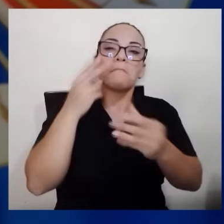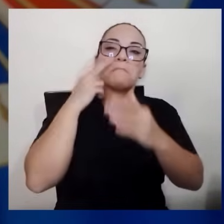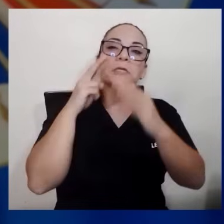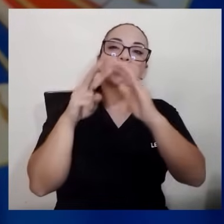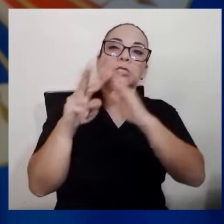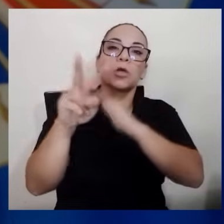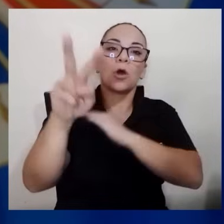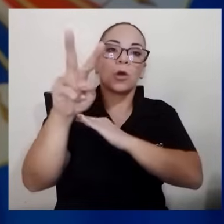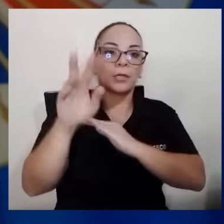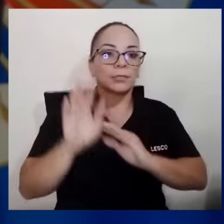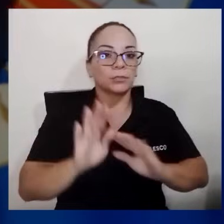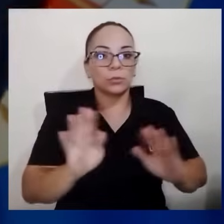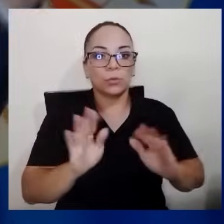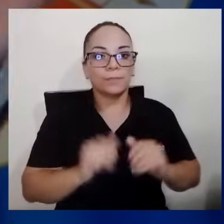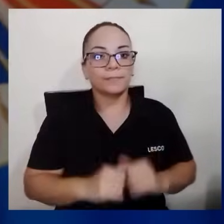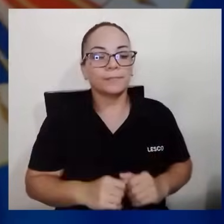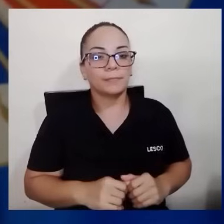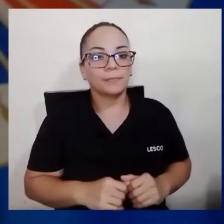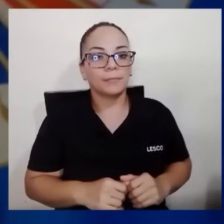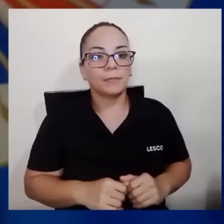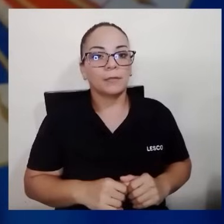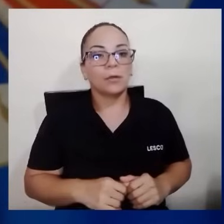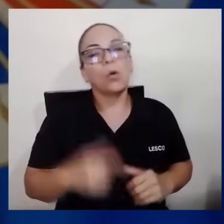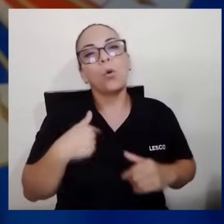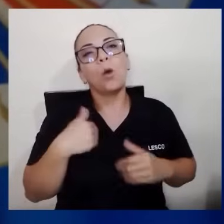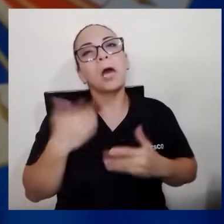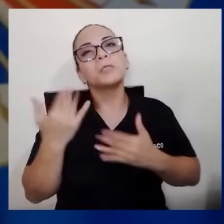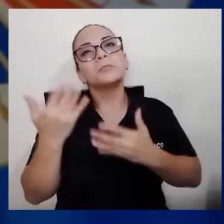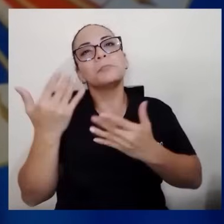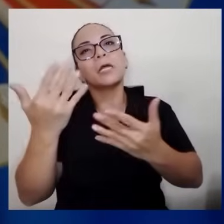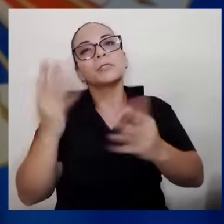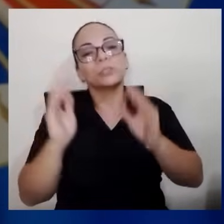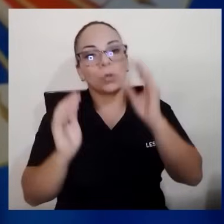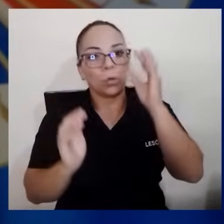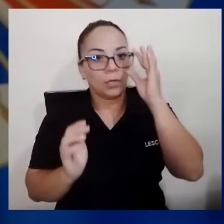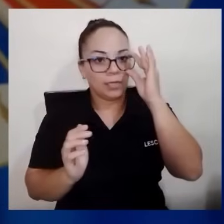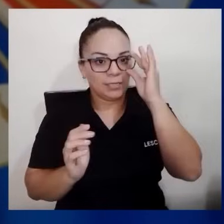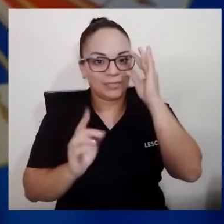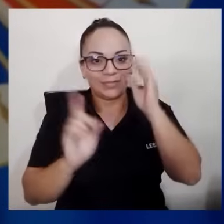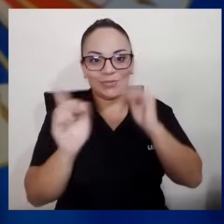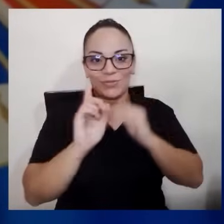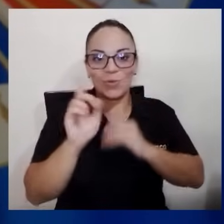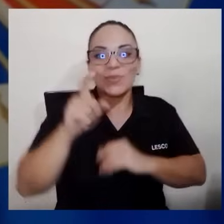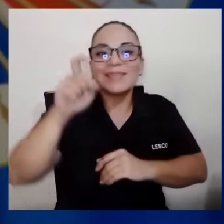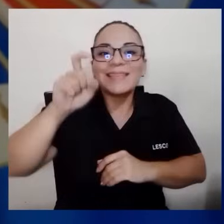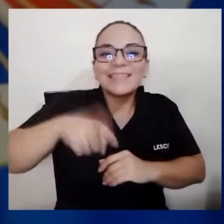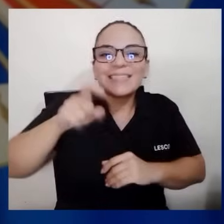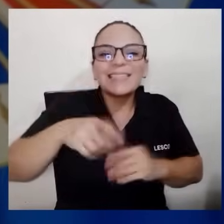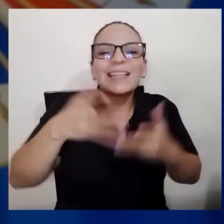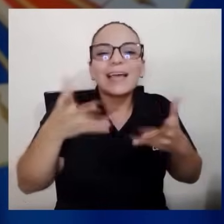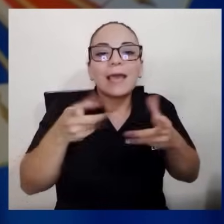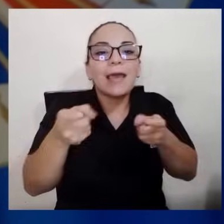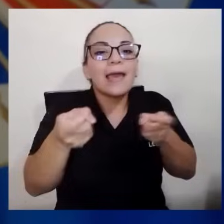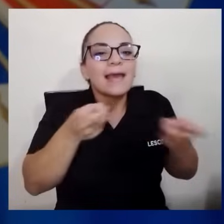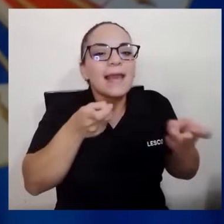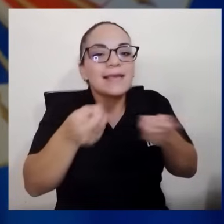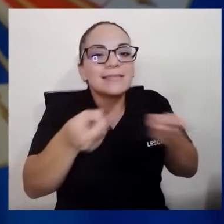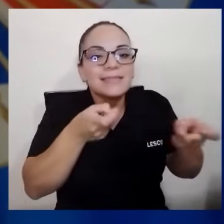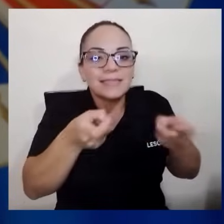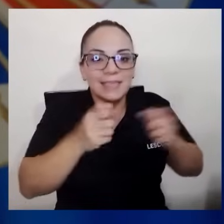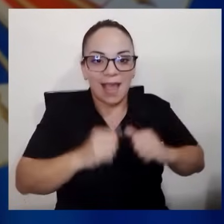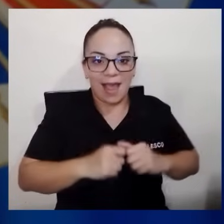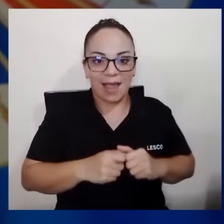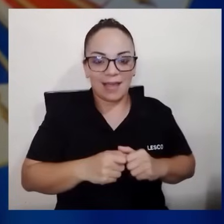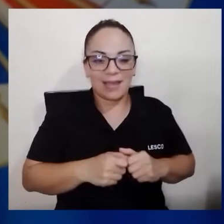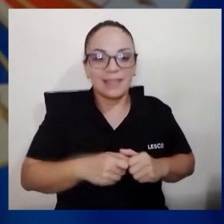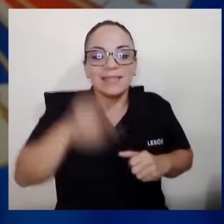visiones aspiraciones ad merita gerencia administración de los flujos